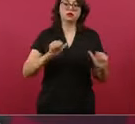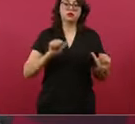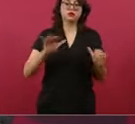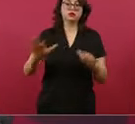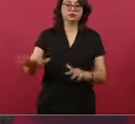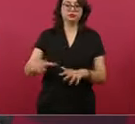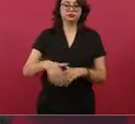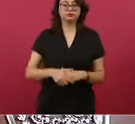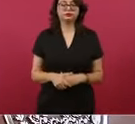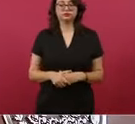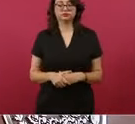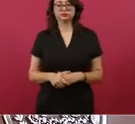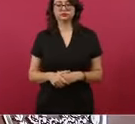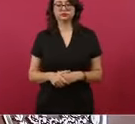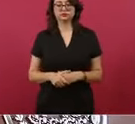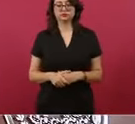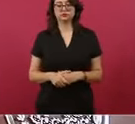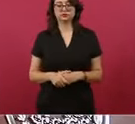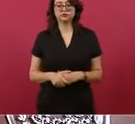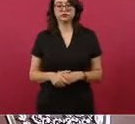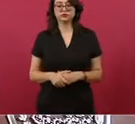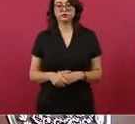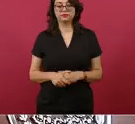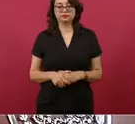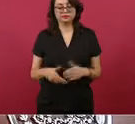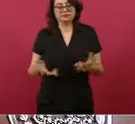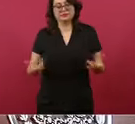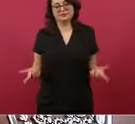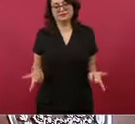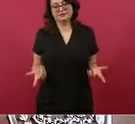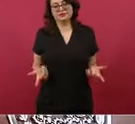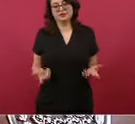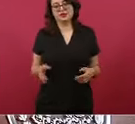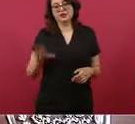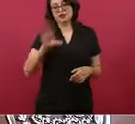la foto con el